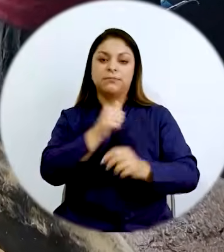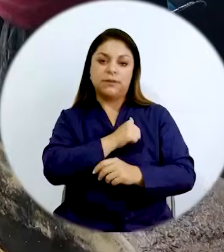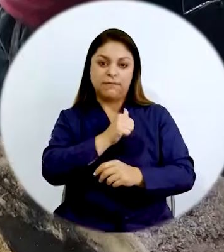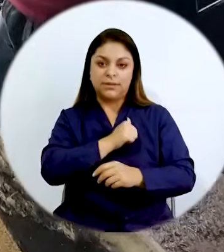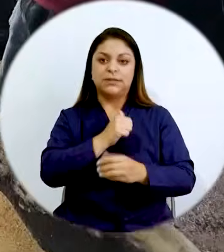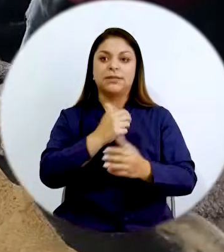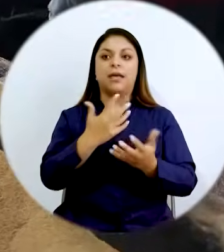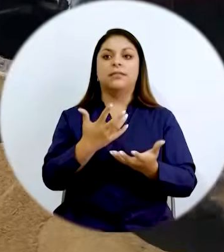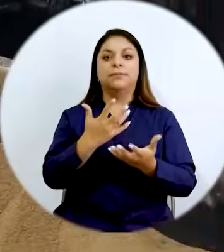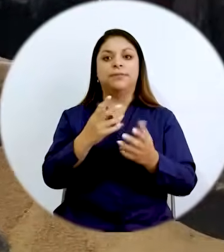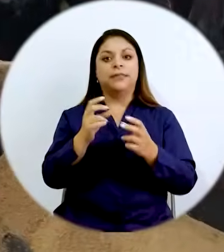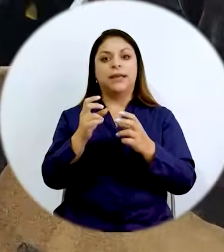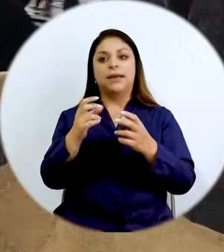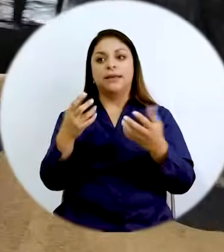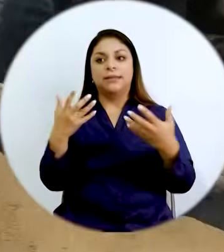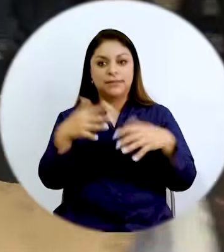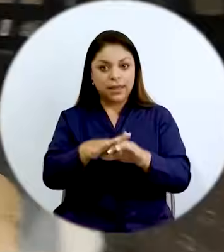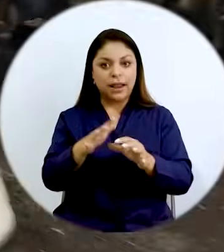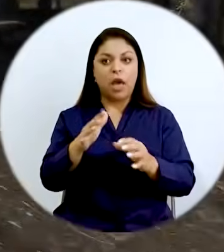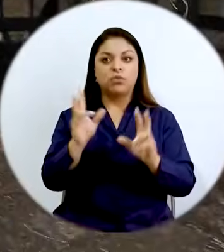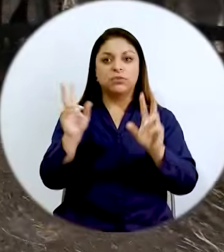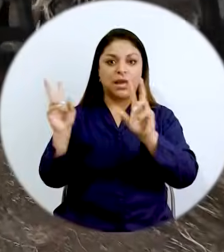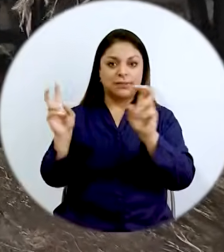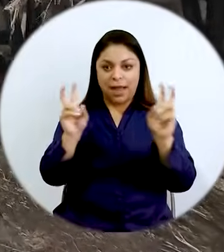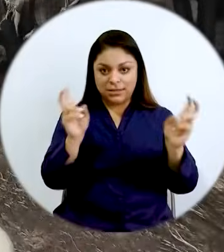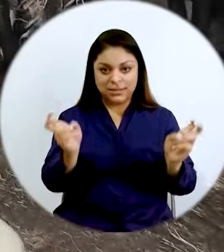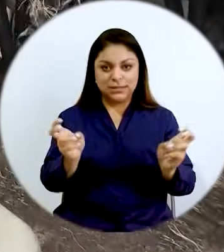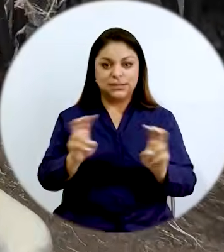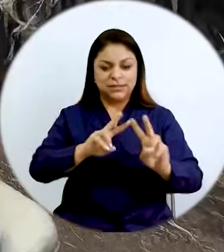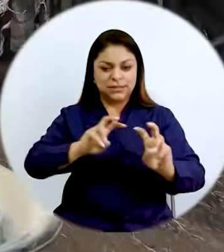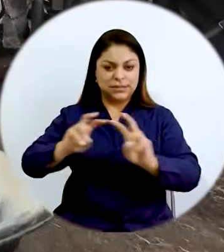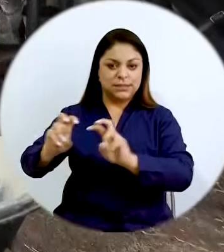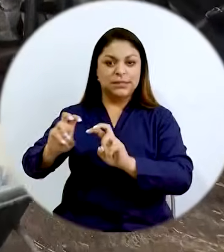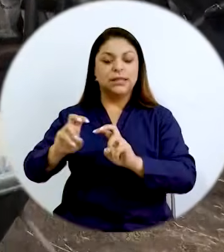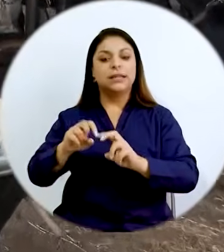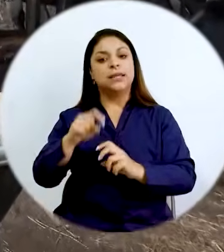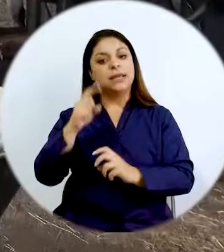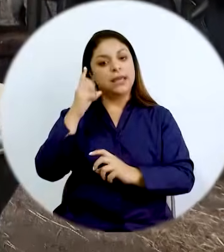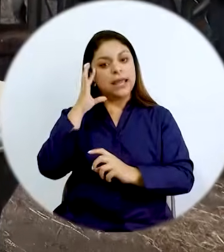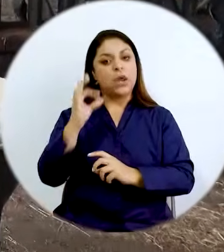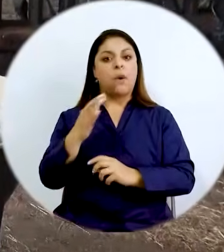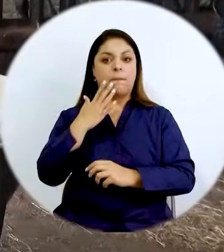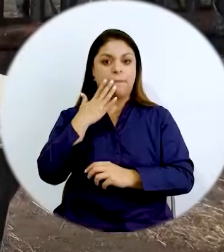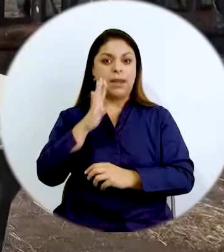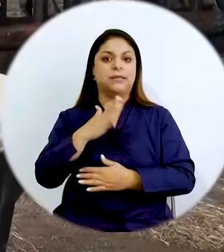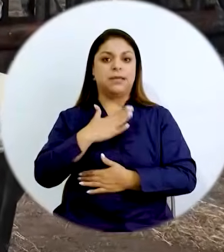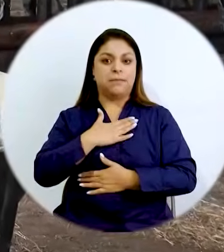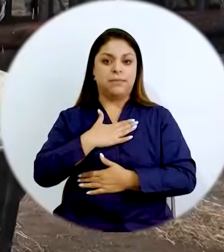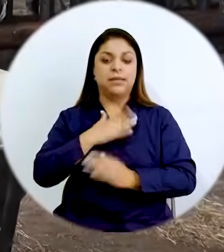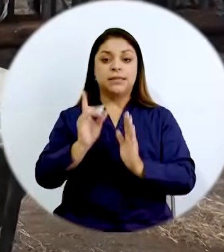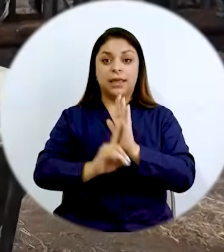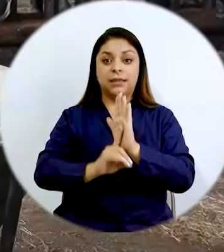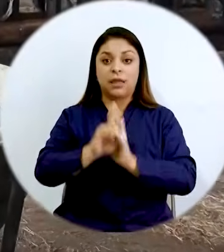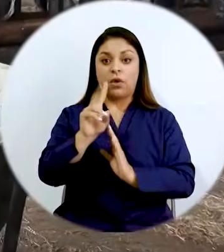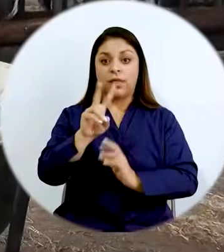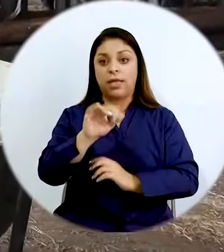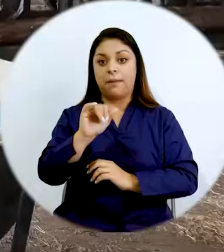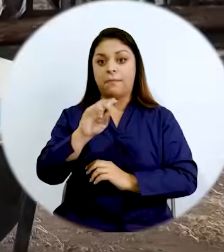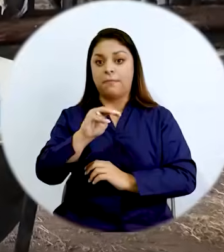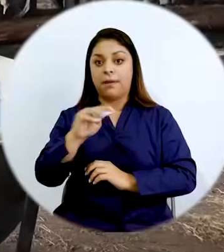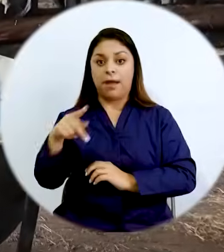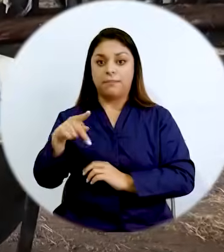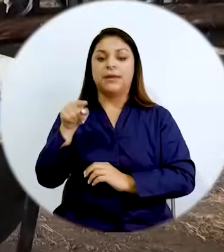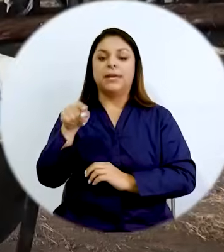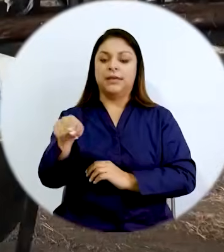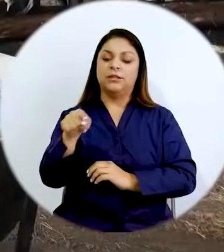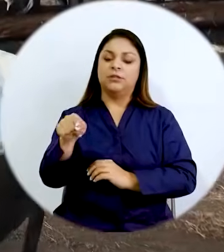y demás, para análisis integrados, investigación, que aquí yo creo que es algo que no hemos mencionado. Me parece que el desarrollo de BAM, parte